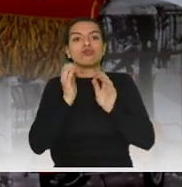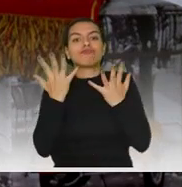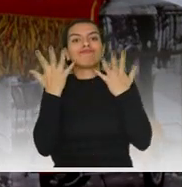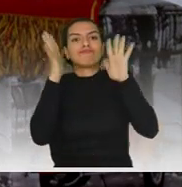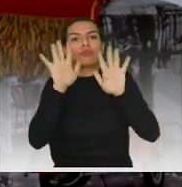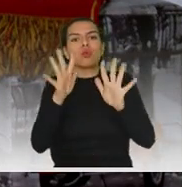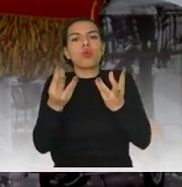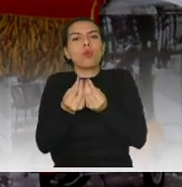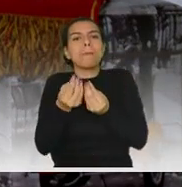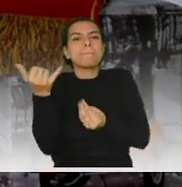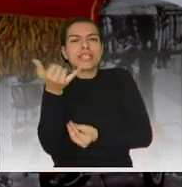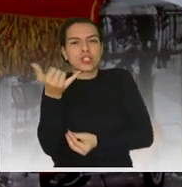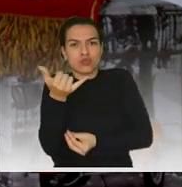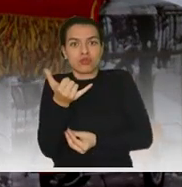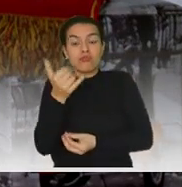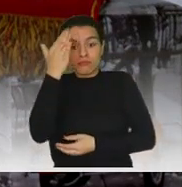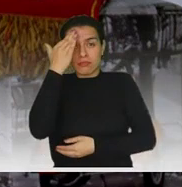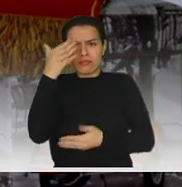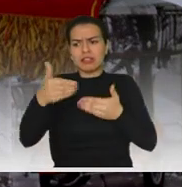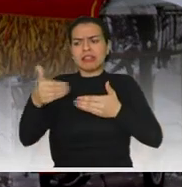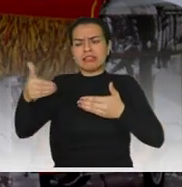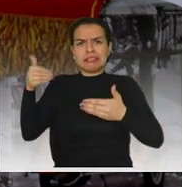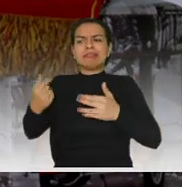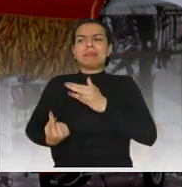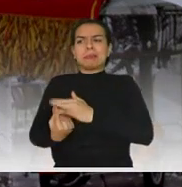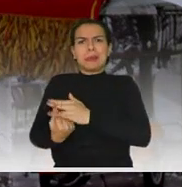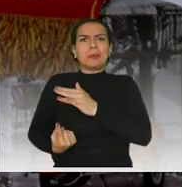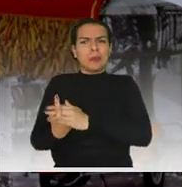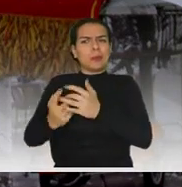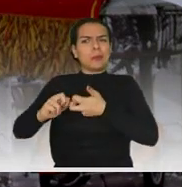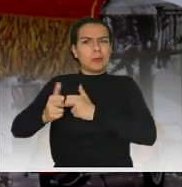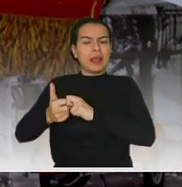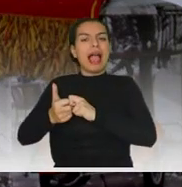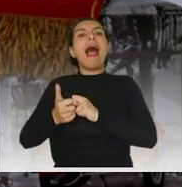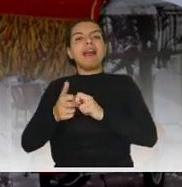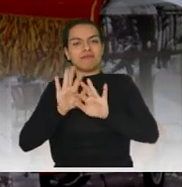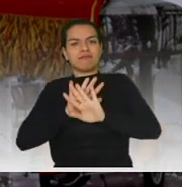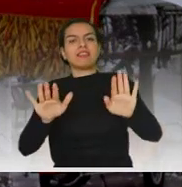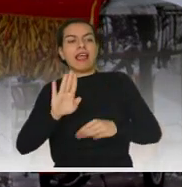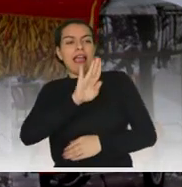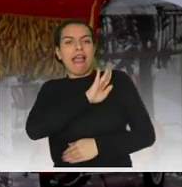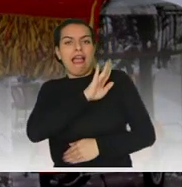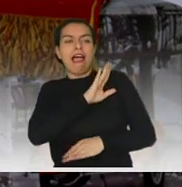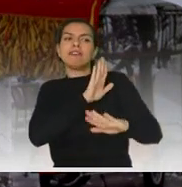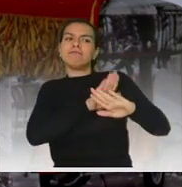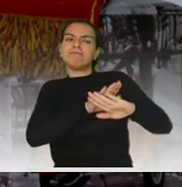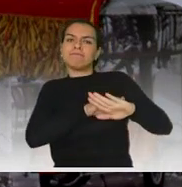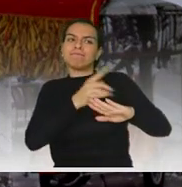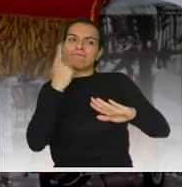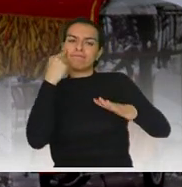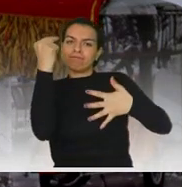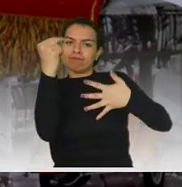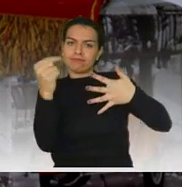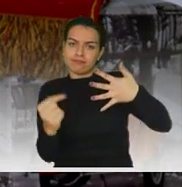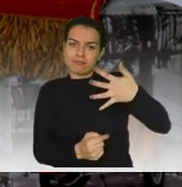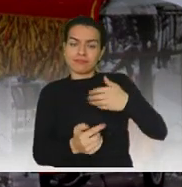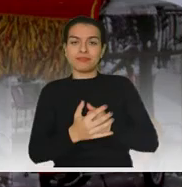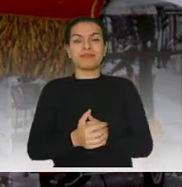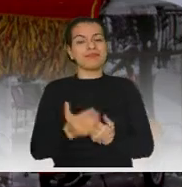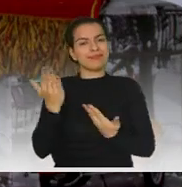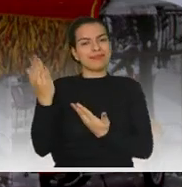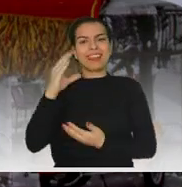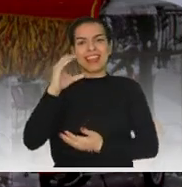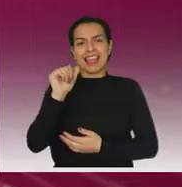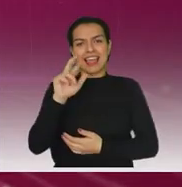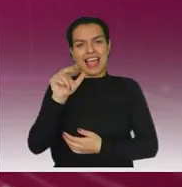que han ocurrido en fechas similares en la capital, la alcaldía ha tomado una serie de medidas. Carlos Rojas no tiene todos